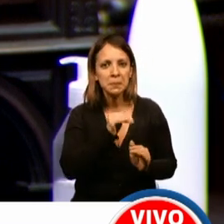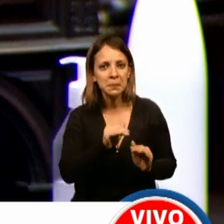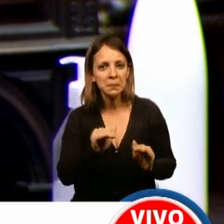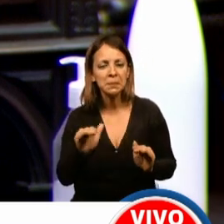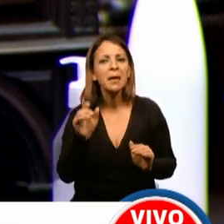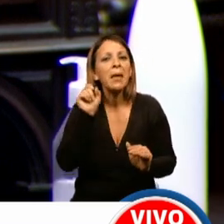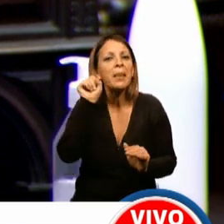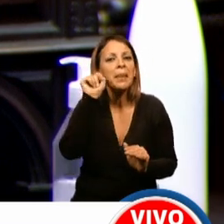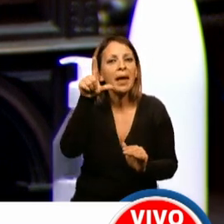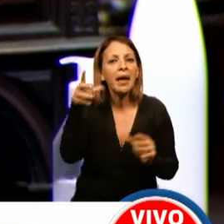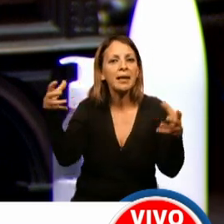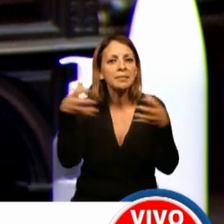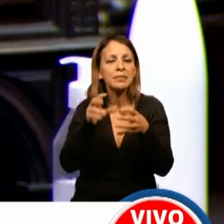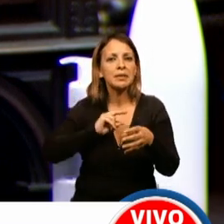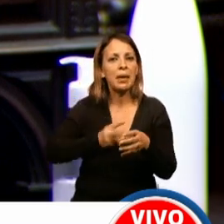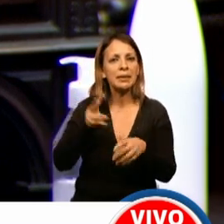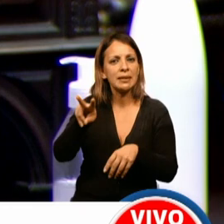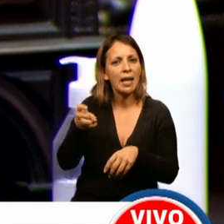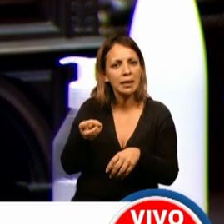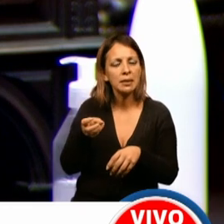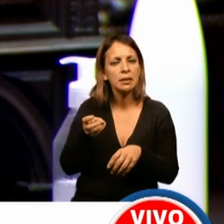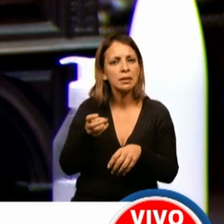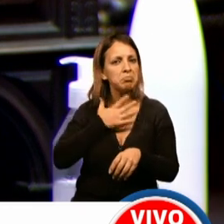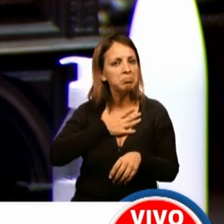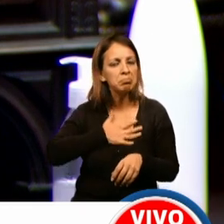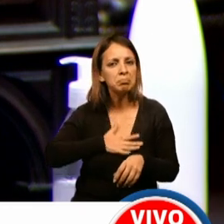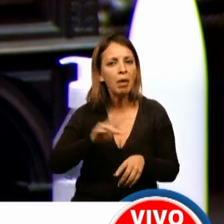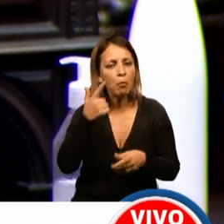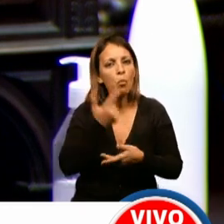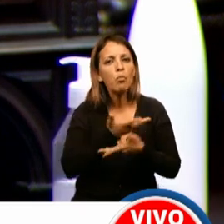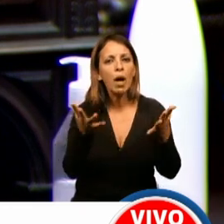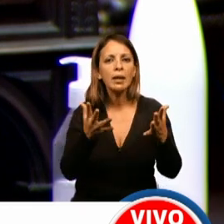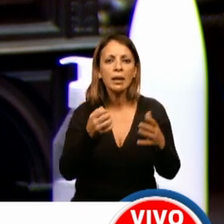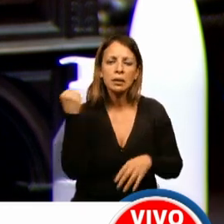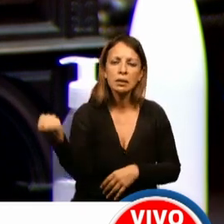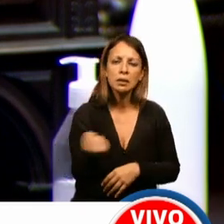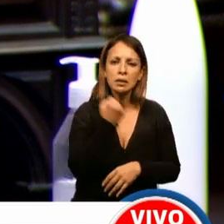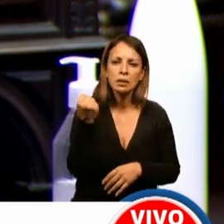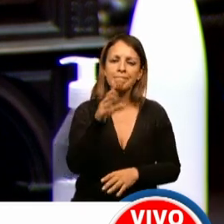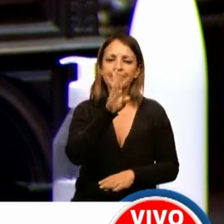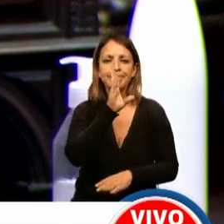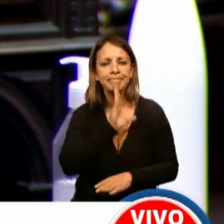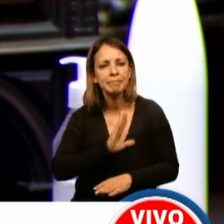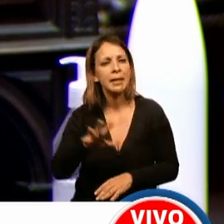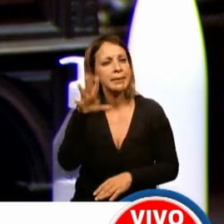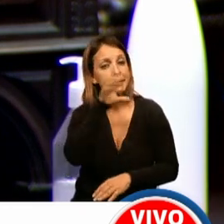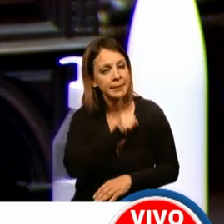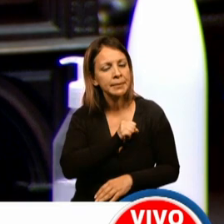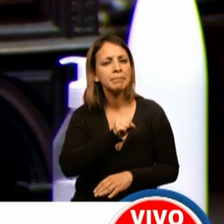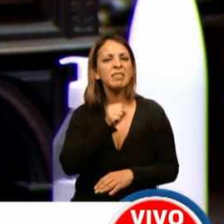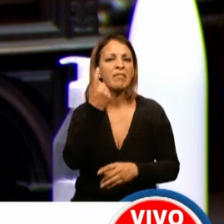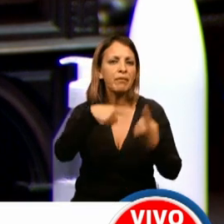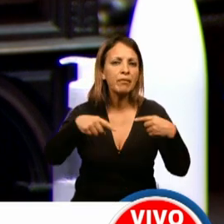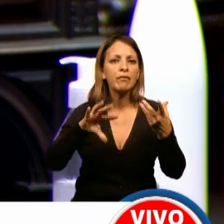el activismo travesti trans y que ha dado muestras de perseverancia de tolerancia a través de sus